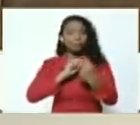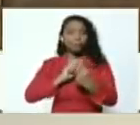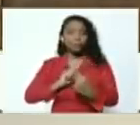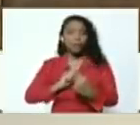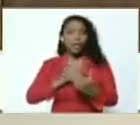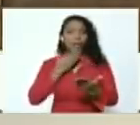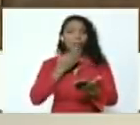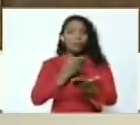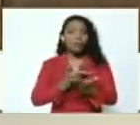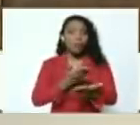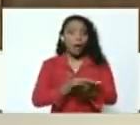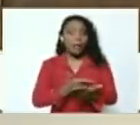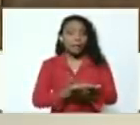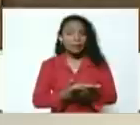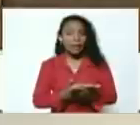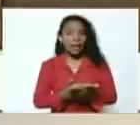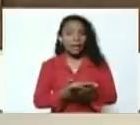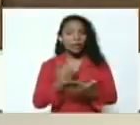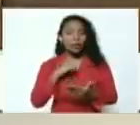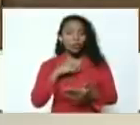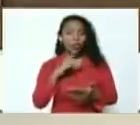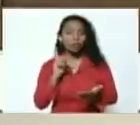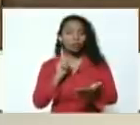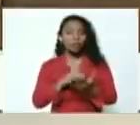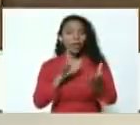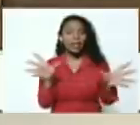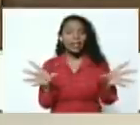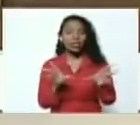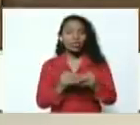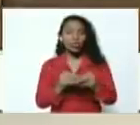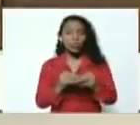las propuestas, y hemos llegado a una conclusión.